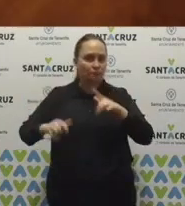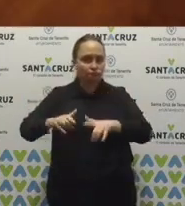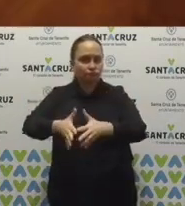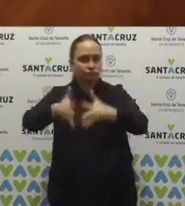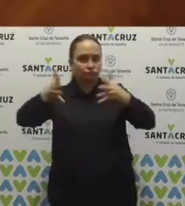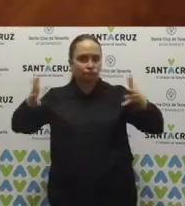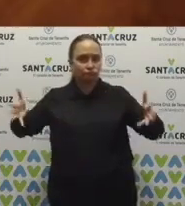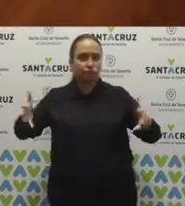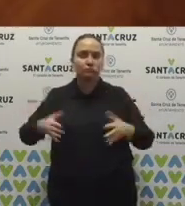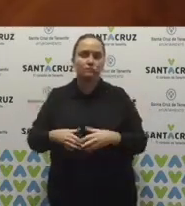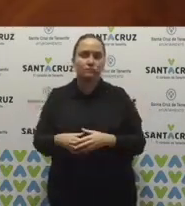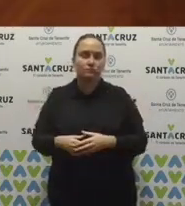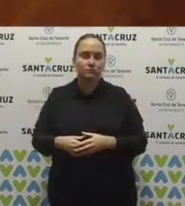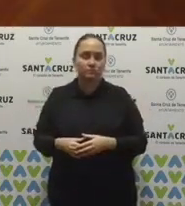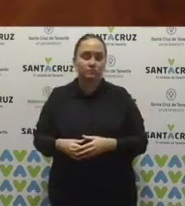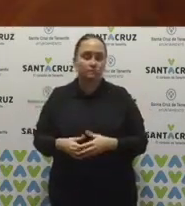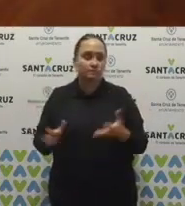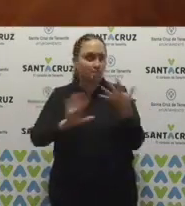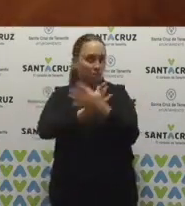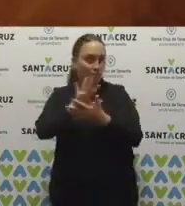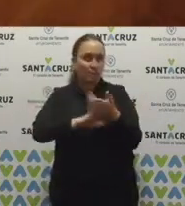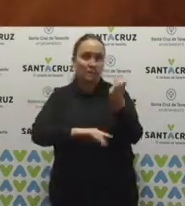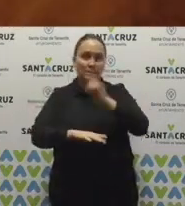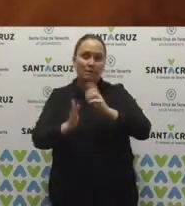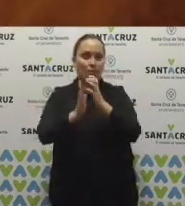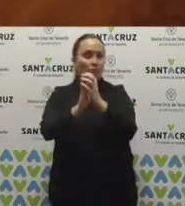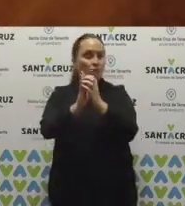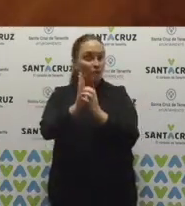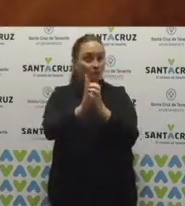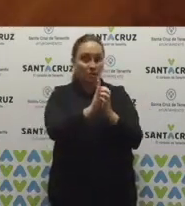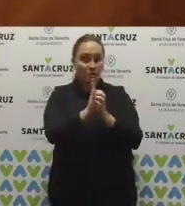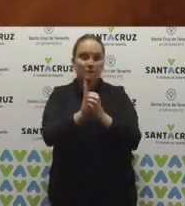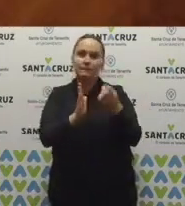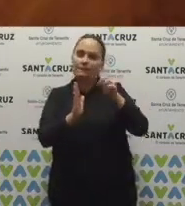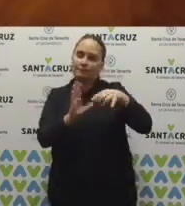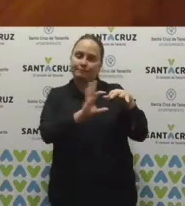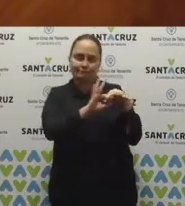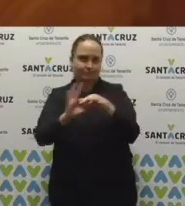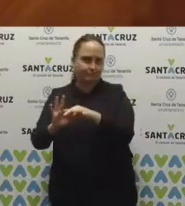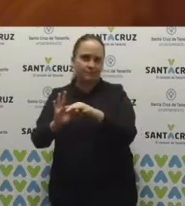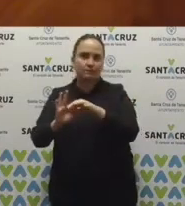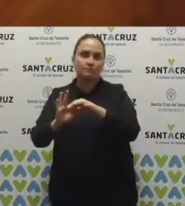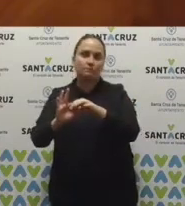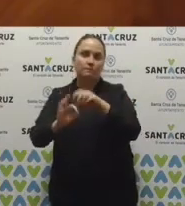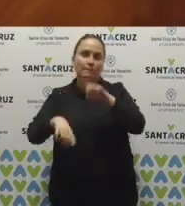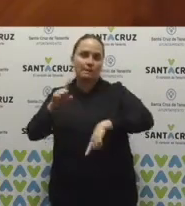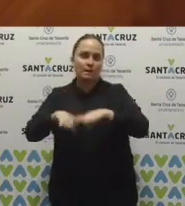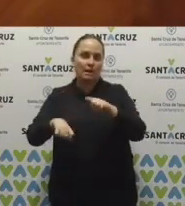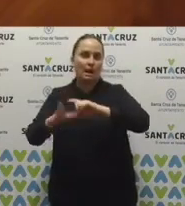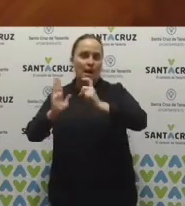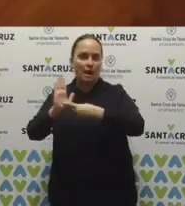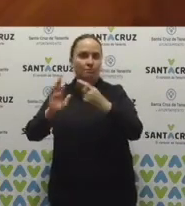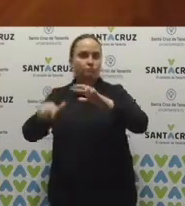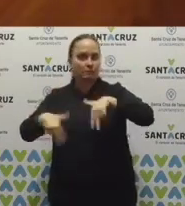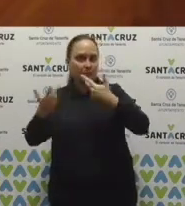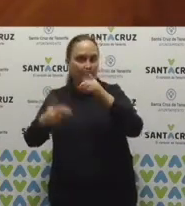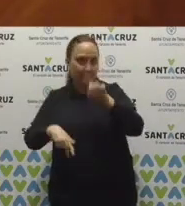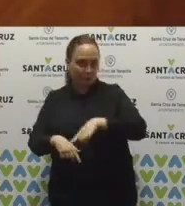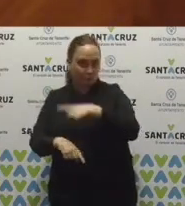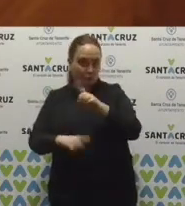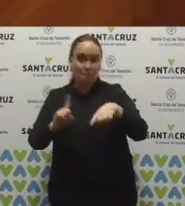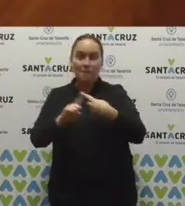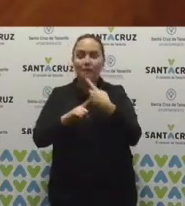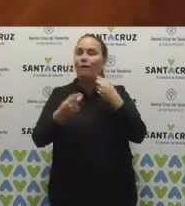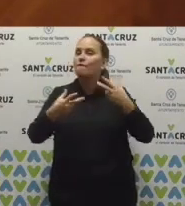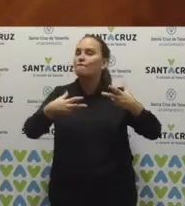estamos hablando las bonificaciones que efectivamente habría que condicionar la a su viabilidad legal finalizar fíjese que no